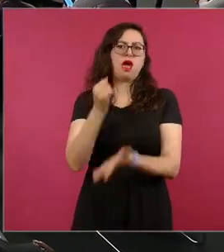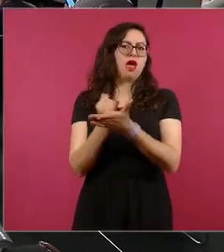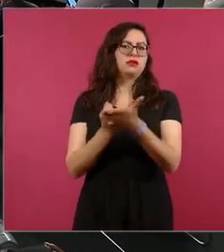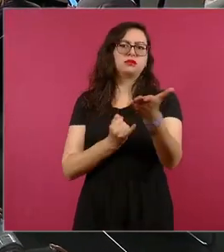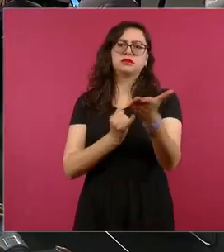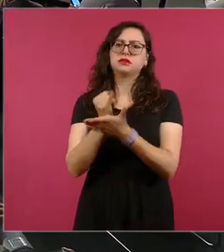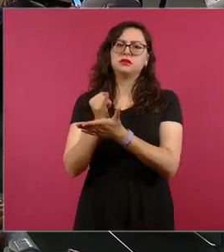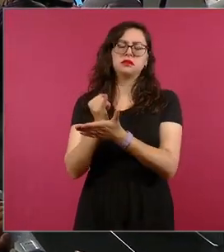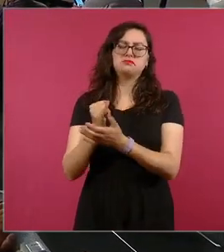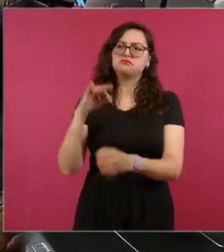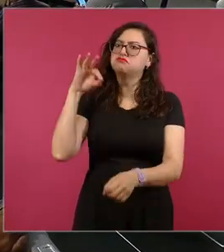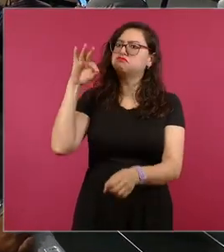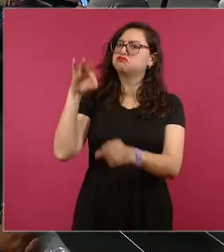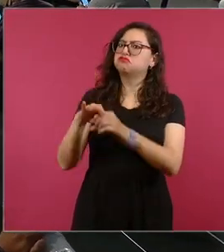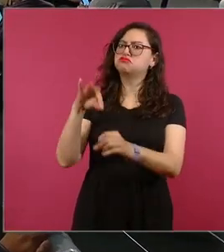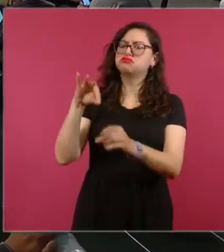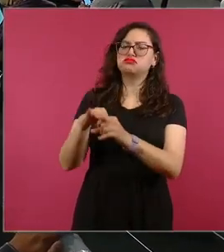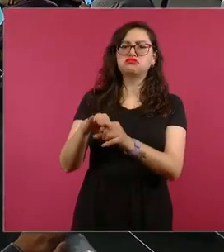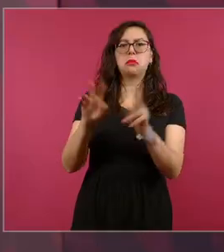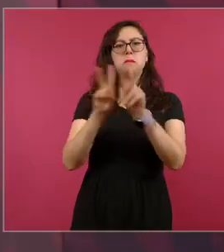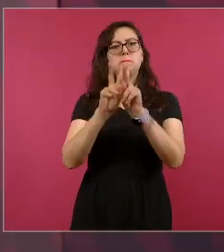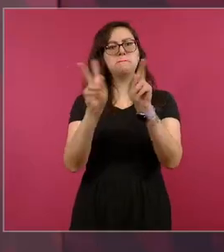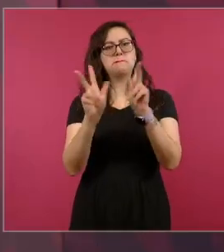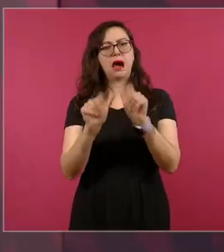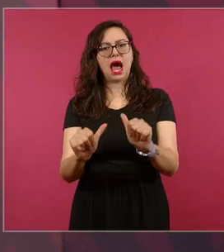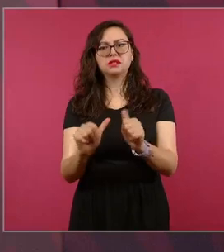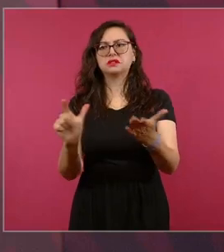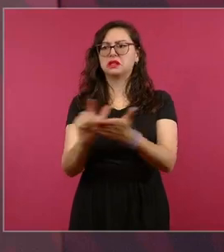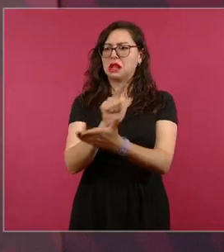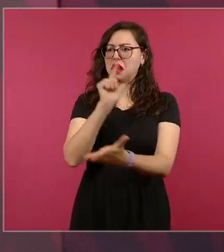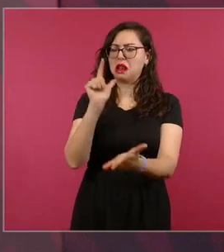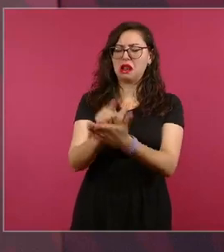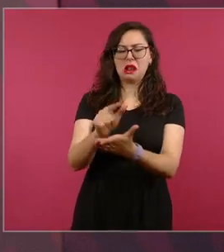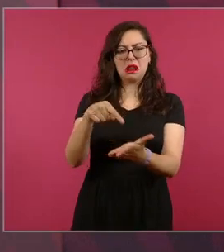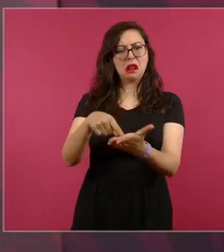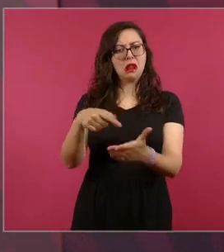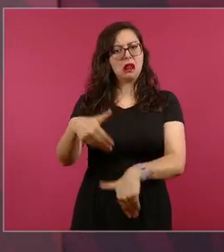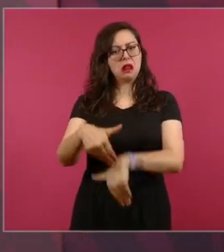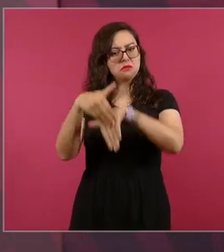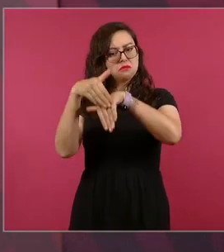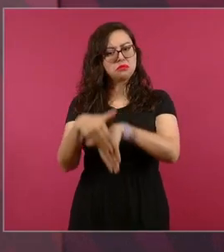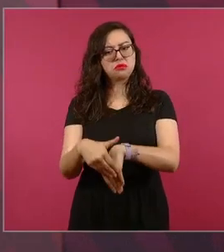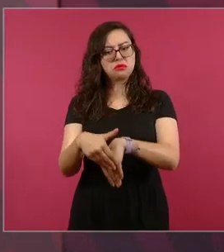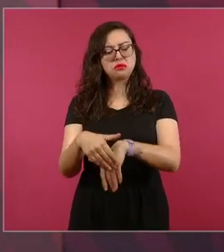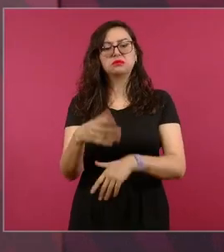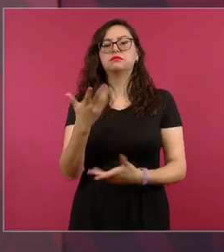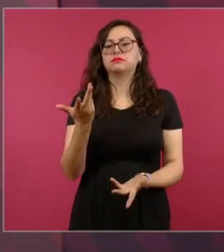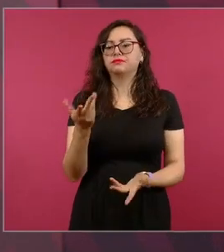electoral, con el método democrático.